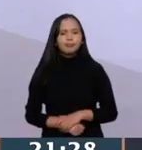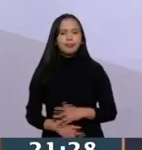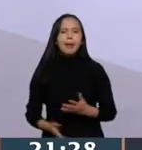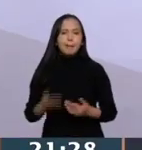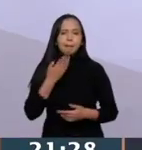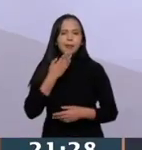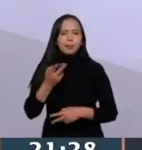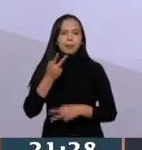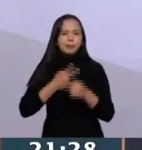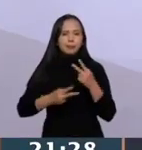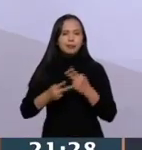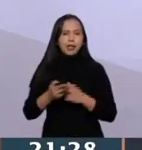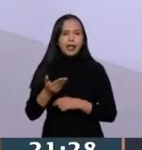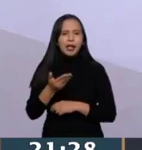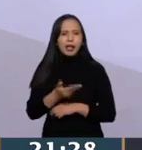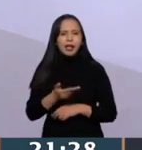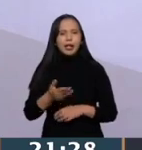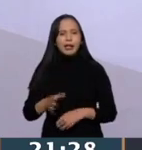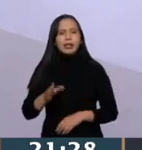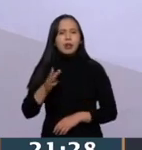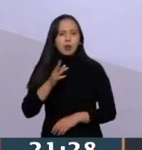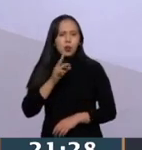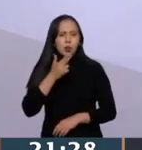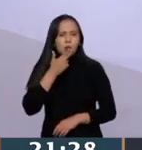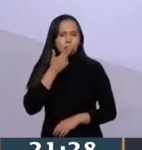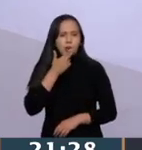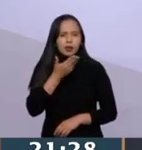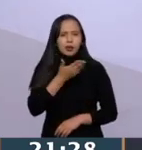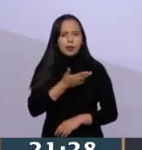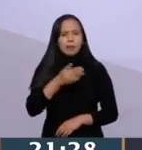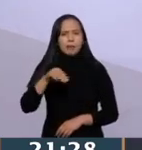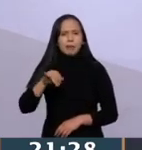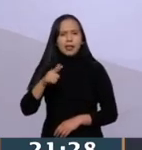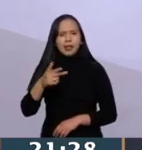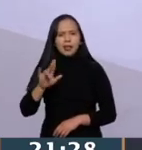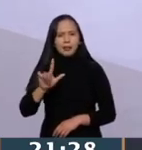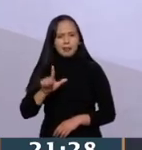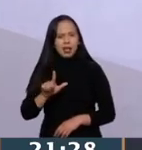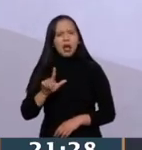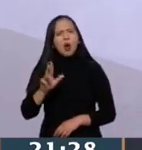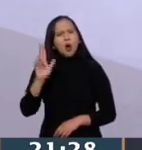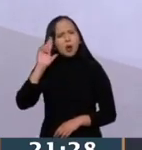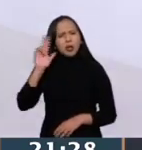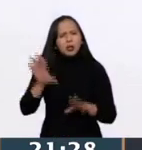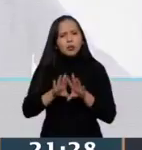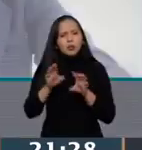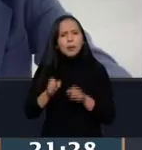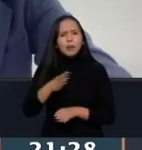le doy la bienvenida, como cada semana, a nuestro querido Miguel Elorza, jefe de información de Infodemia. ¿Cómo estás, Miguel? Buenas noches.